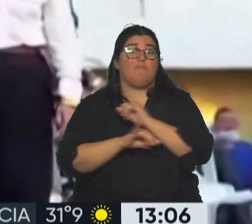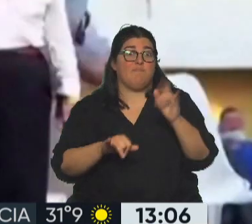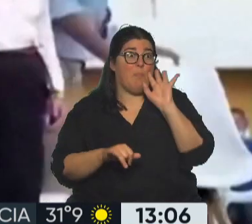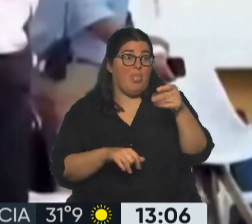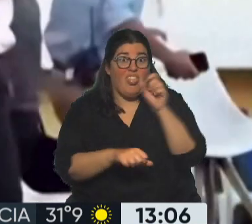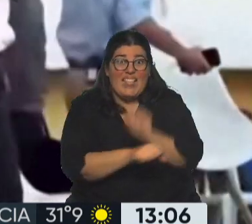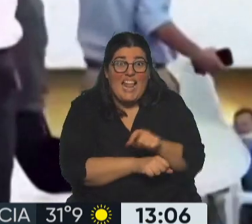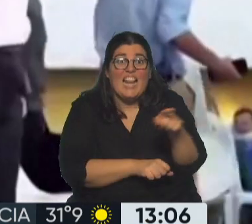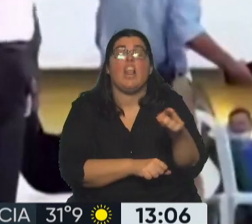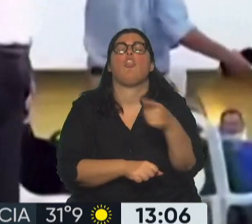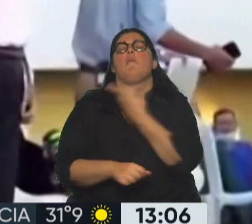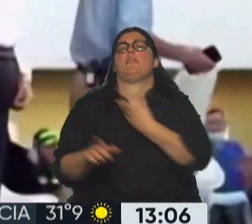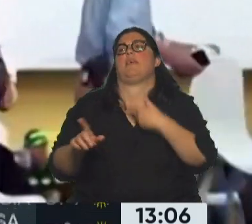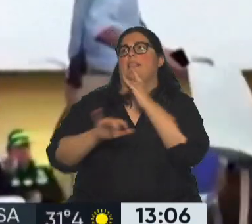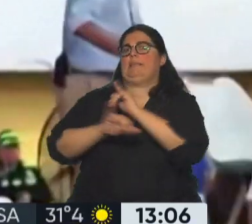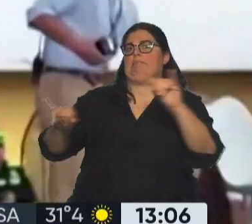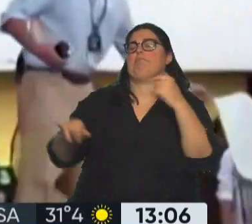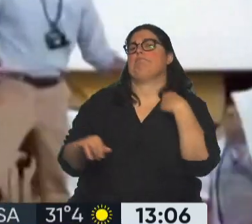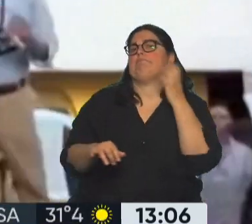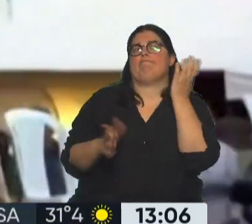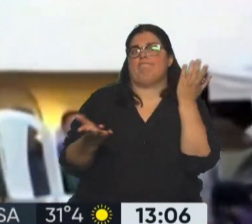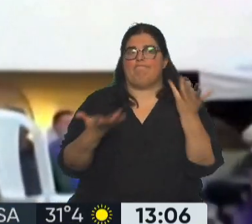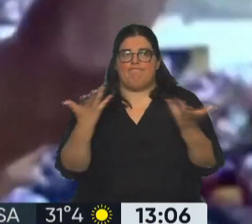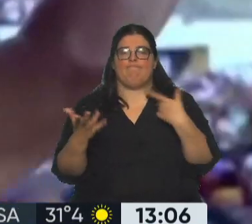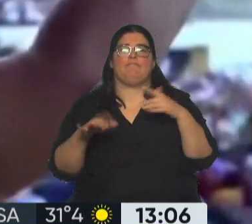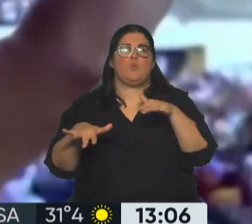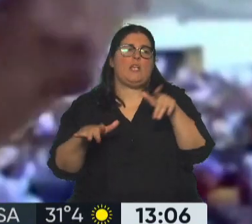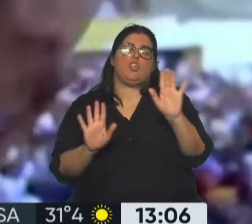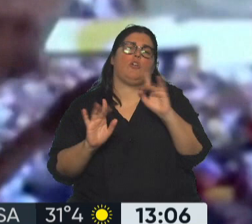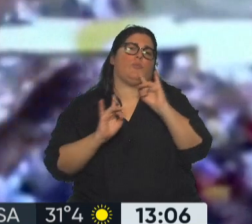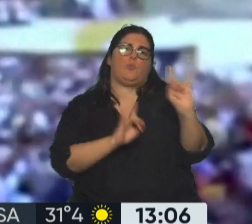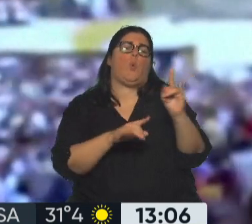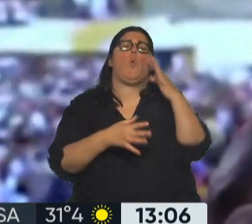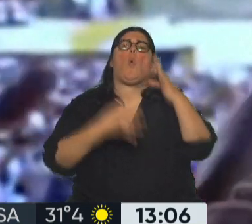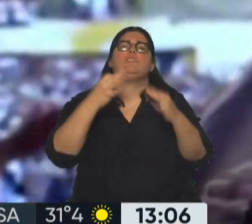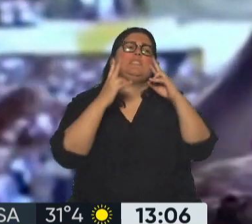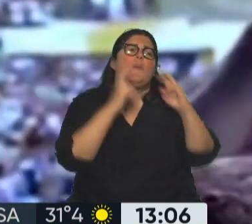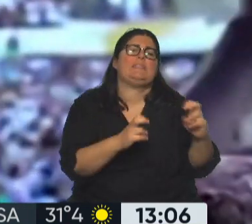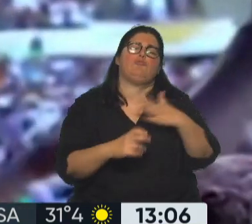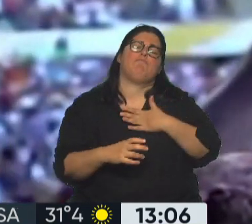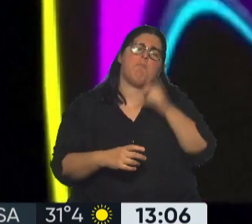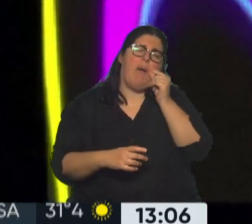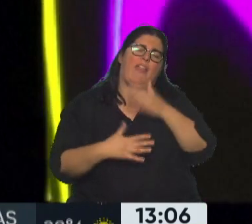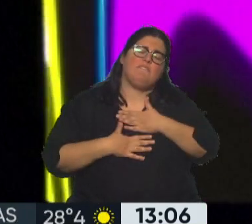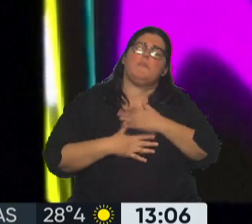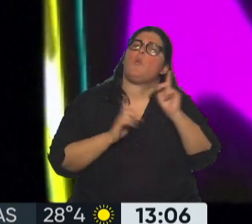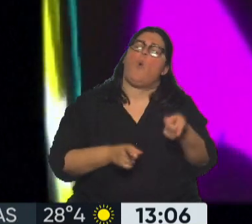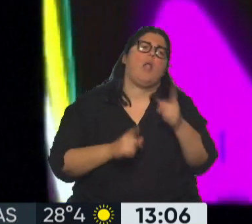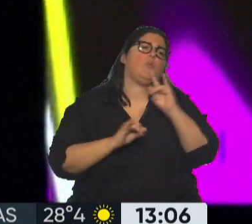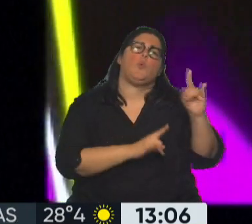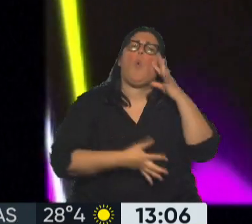lamentó la noticia y aseguró que está garantizada la independencia de la justicia, a pesar de sus sentimientos como padre.